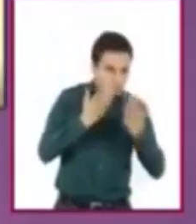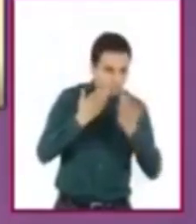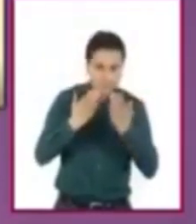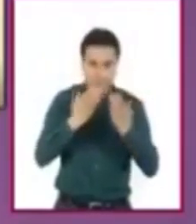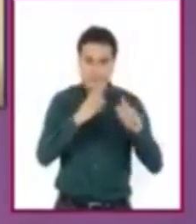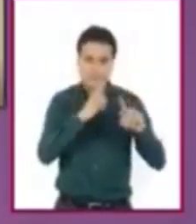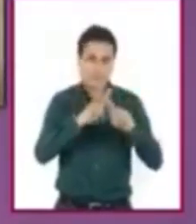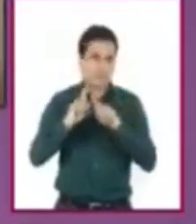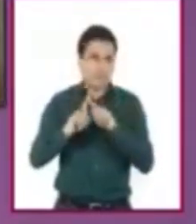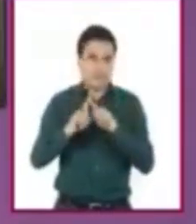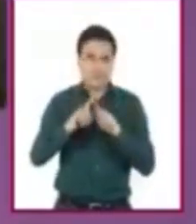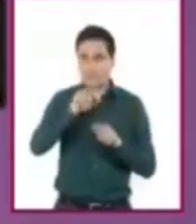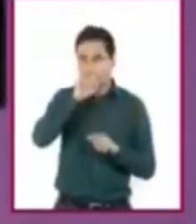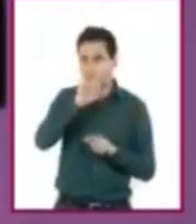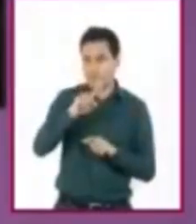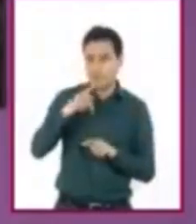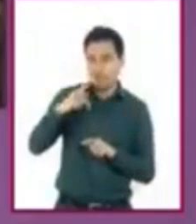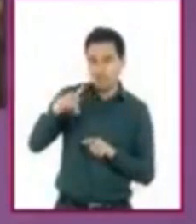los resultados.